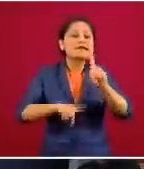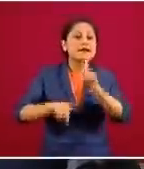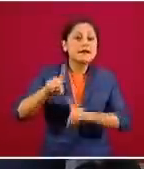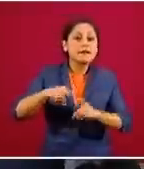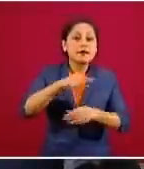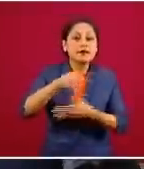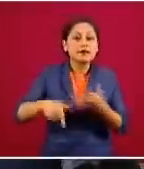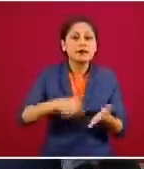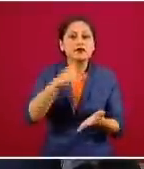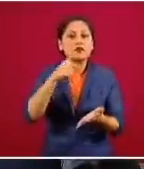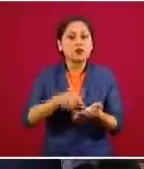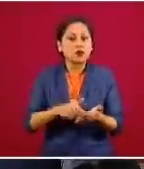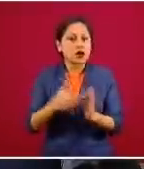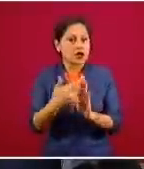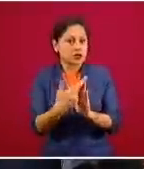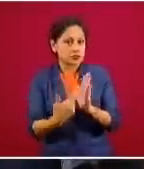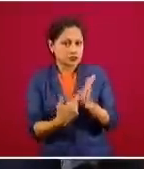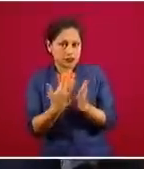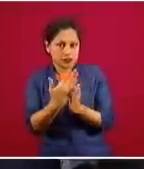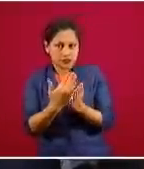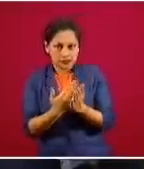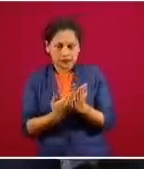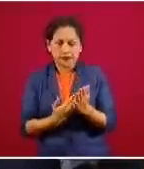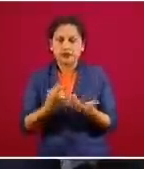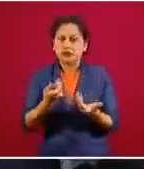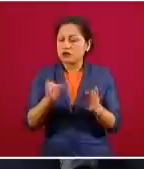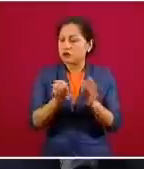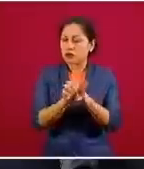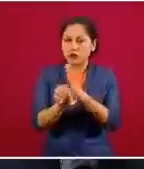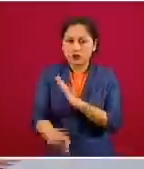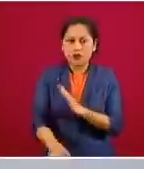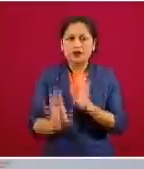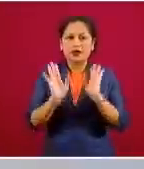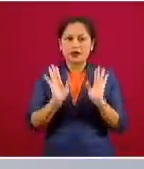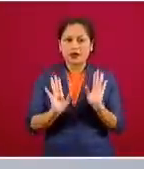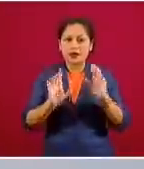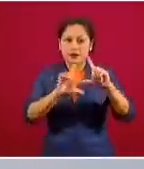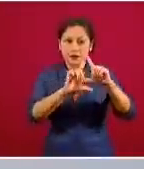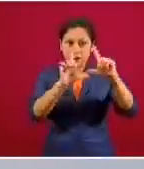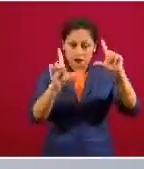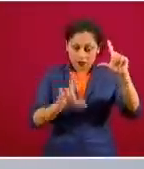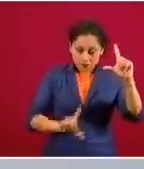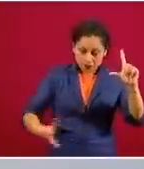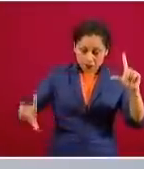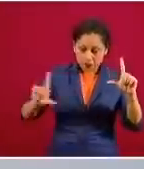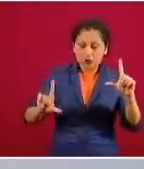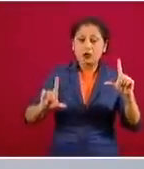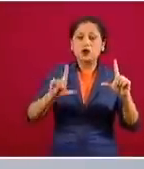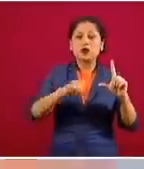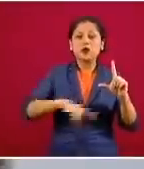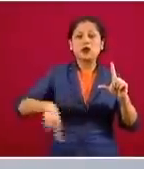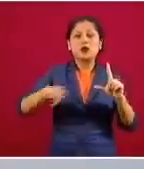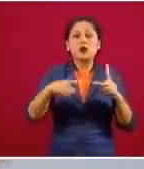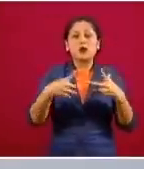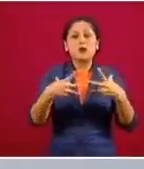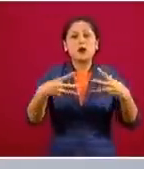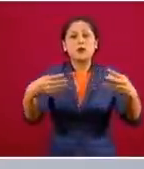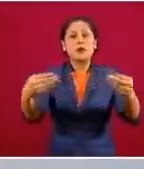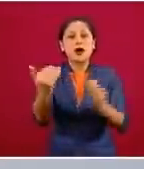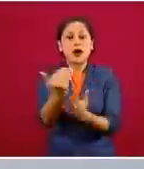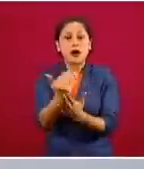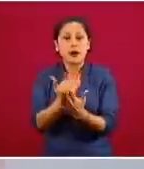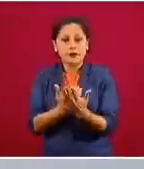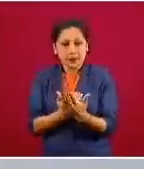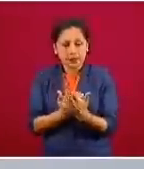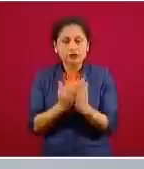Contención geográfica. Necesitamos que las personas que viven en las zonas de baja o nula transmisión permanezcan